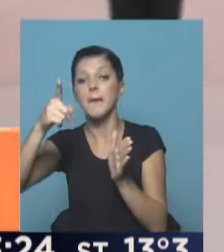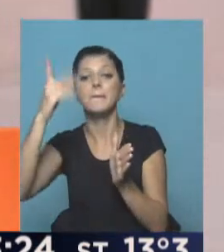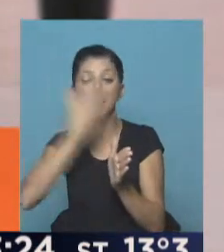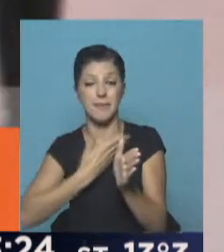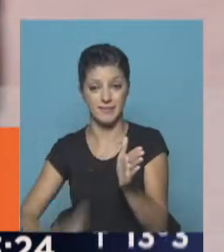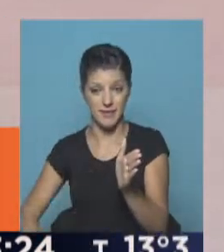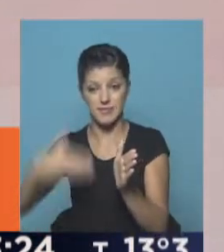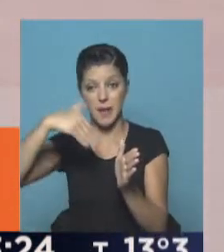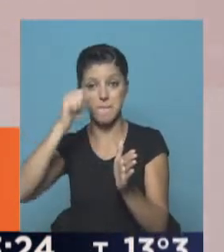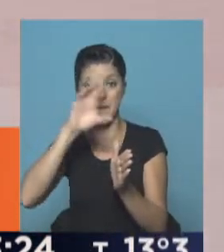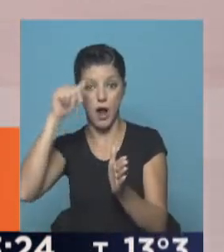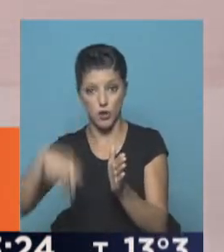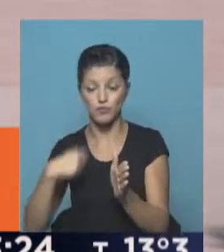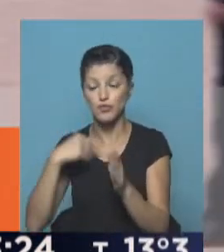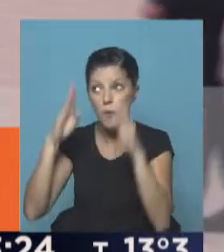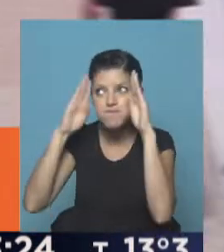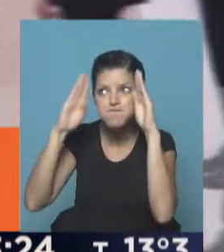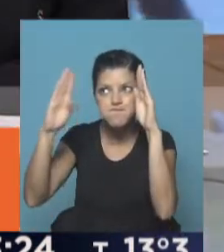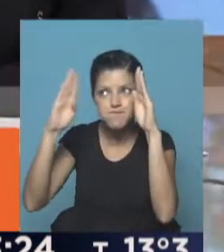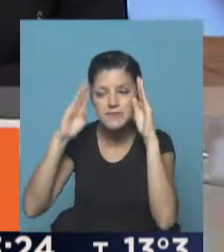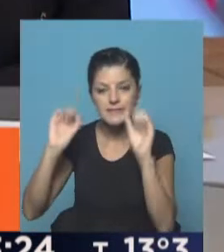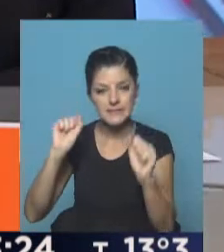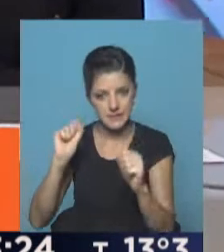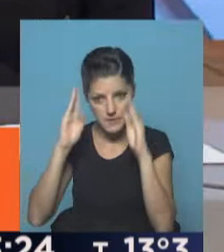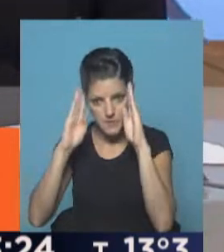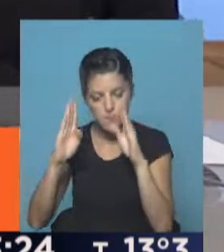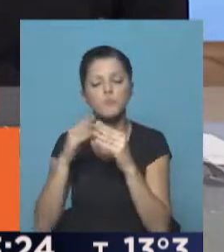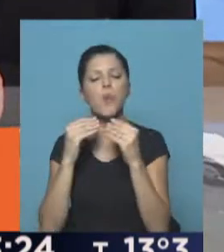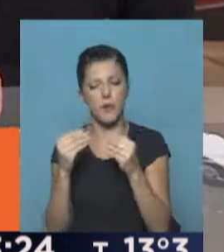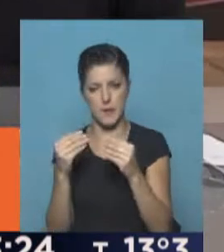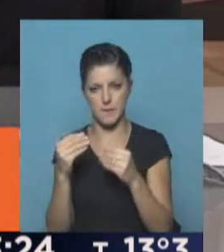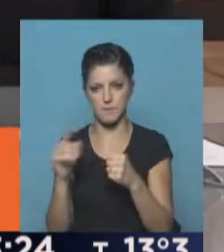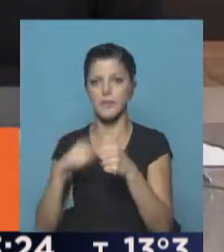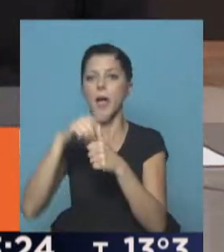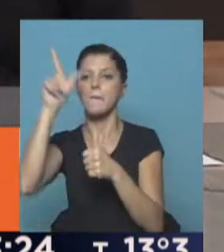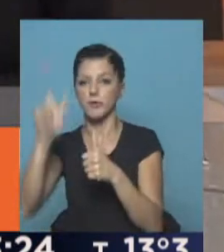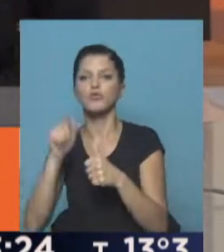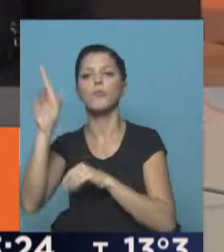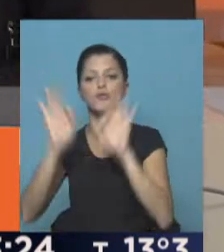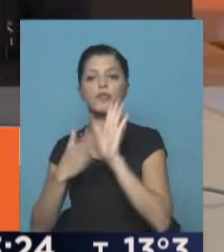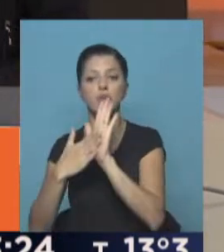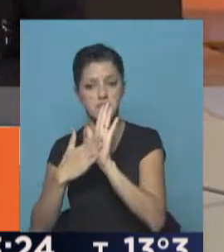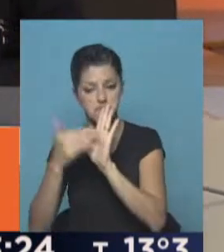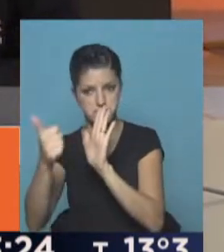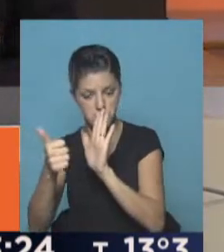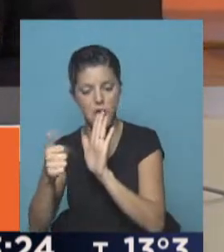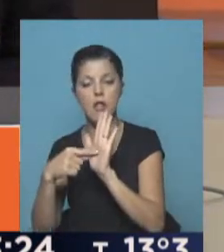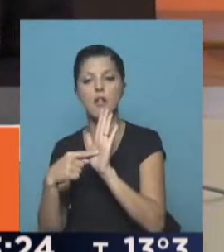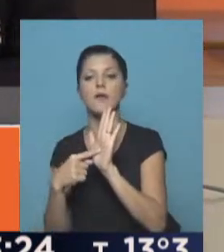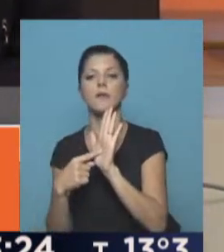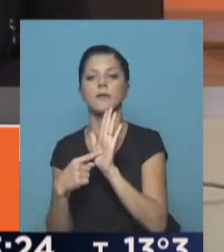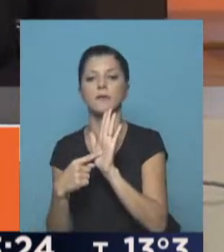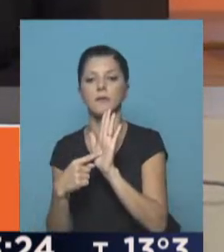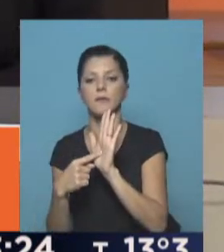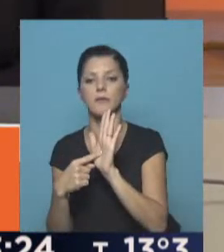Yo particularmente lo seguiría con muchísima atención. Primero porque es muy audaz la propuesta que hace. Sí. El planteo que está haciendo es